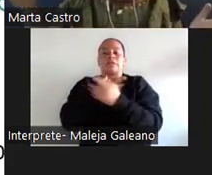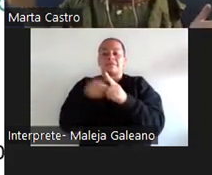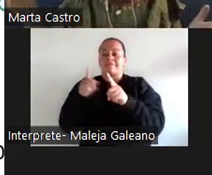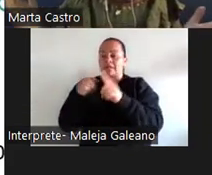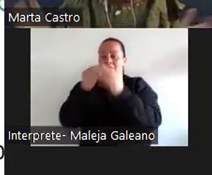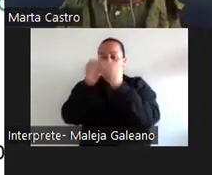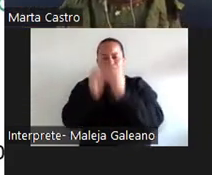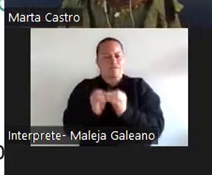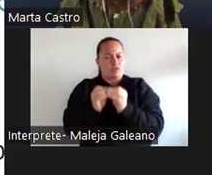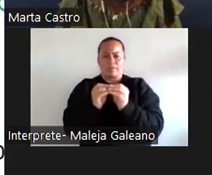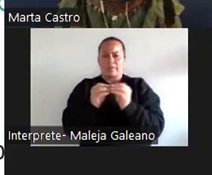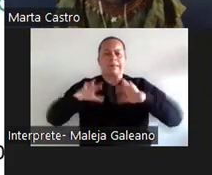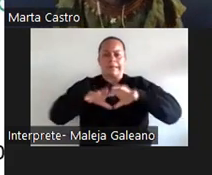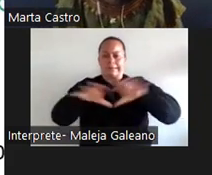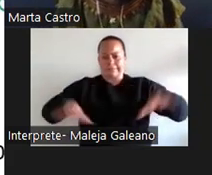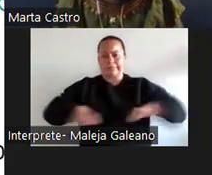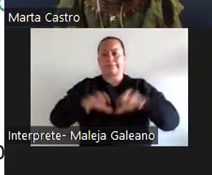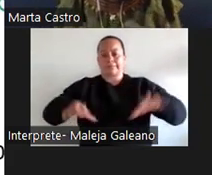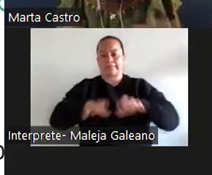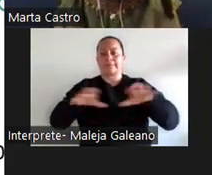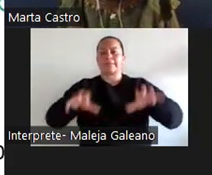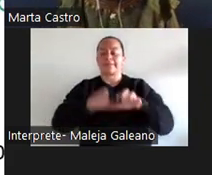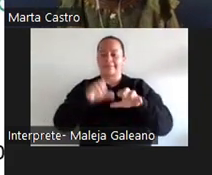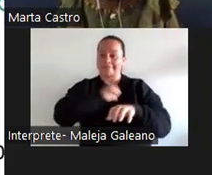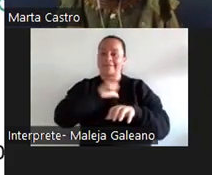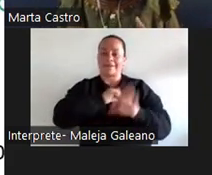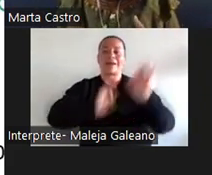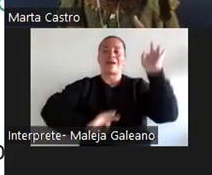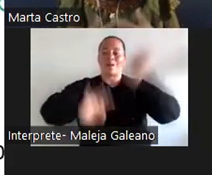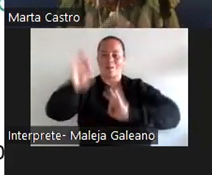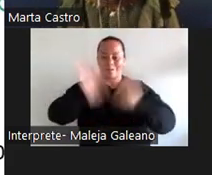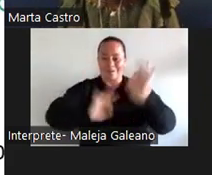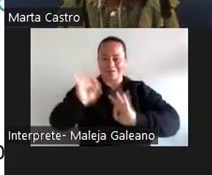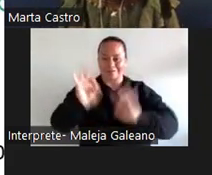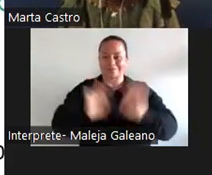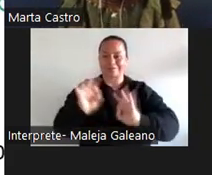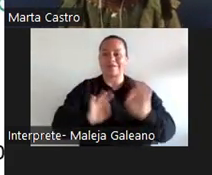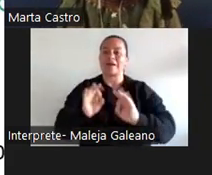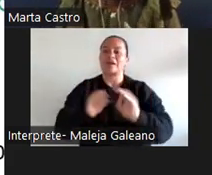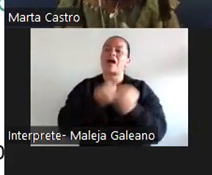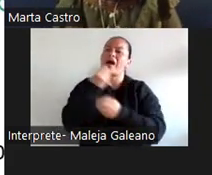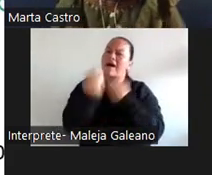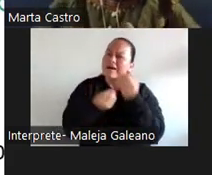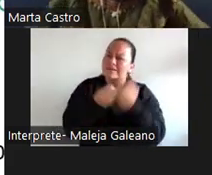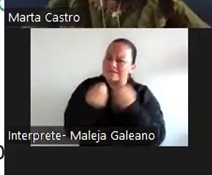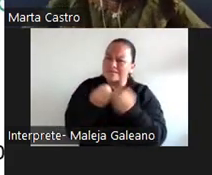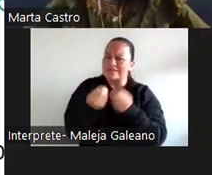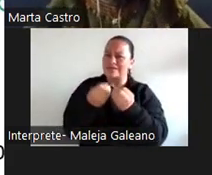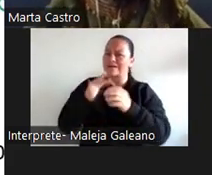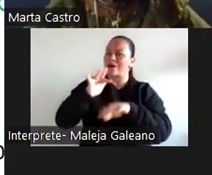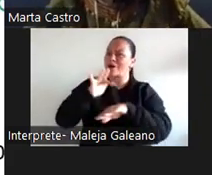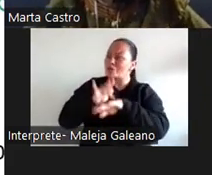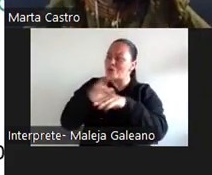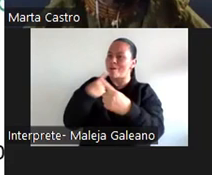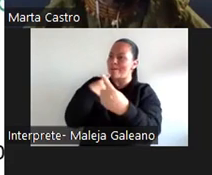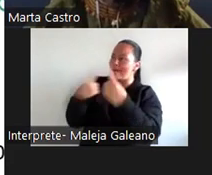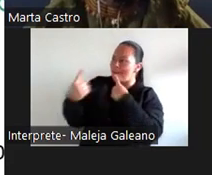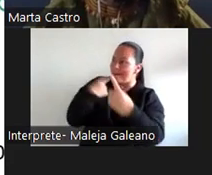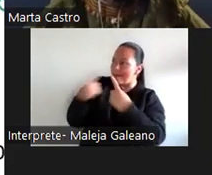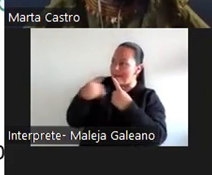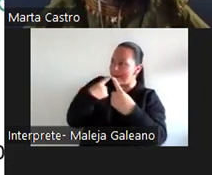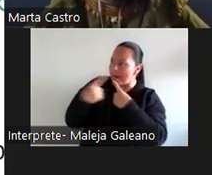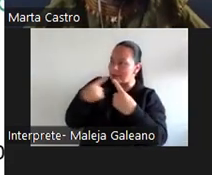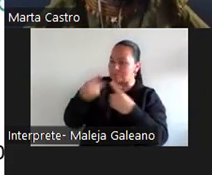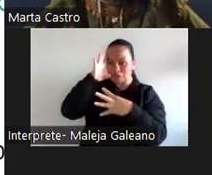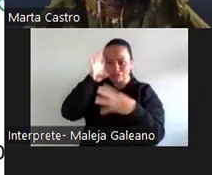de actividades que tenemos que organizar tenemos que ejecutar tenemos que discutir eh